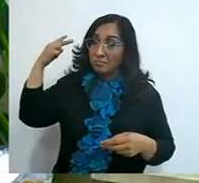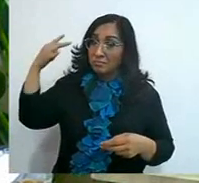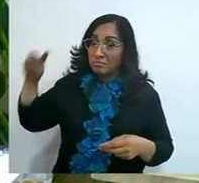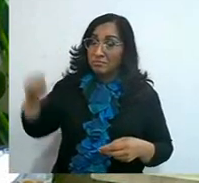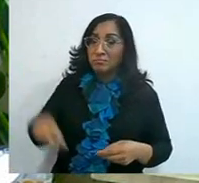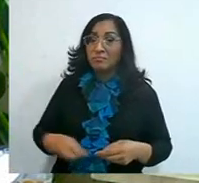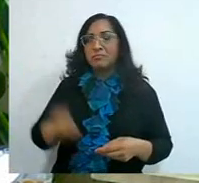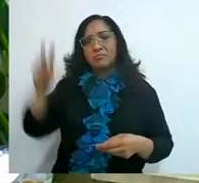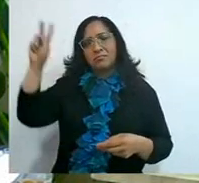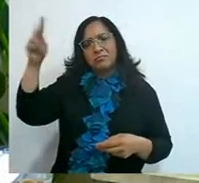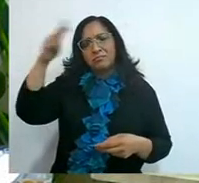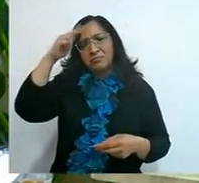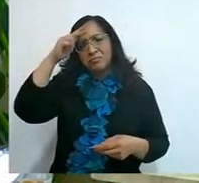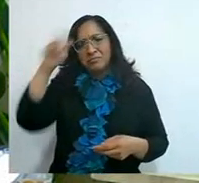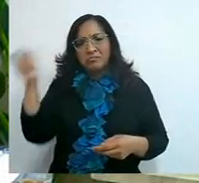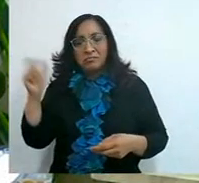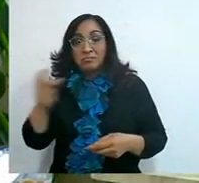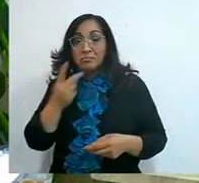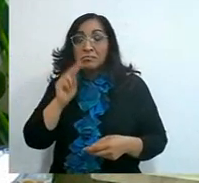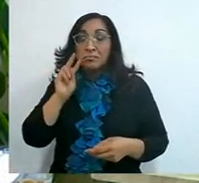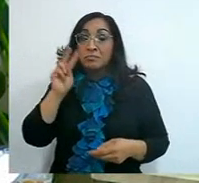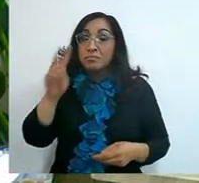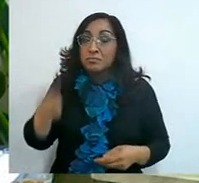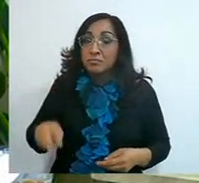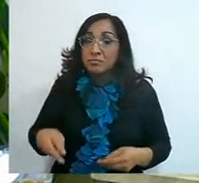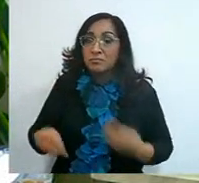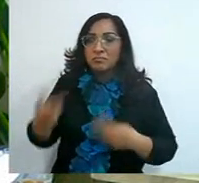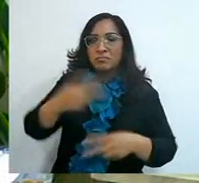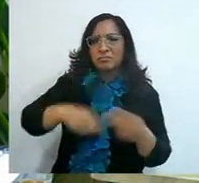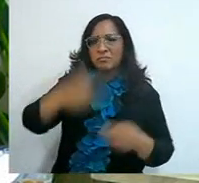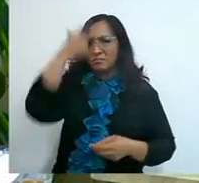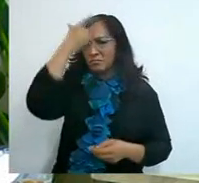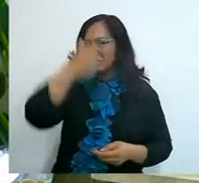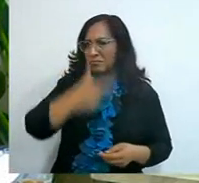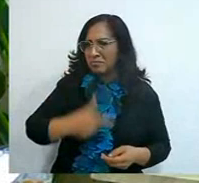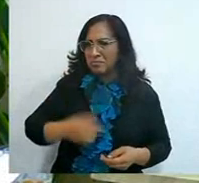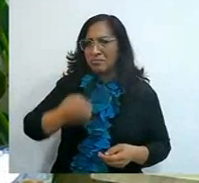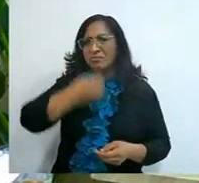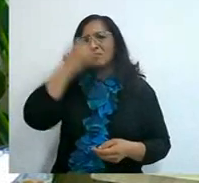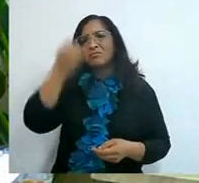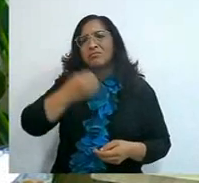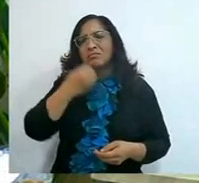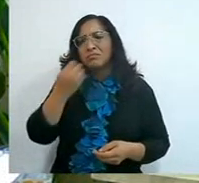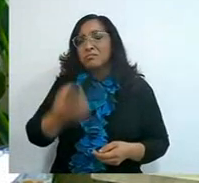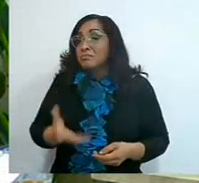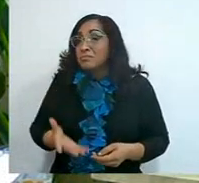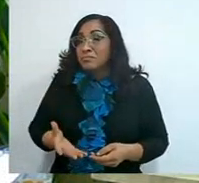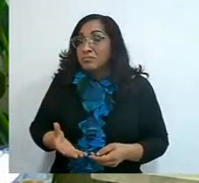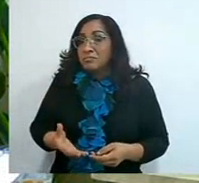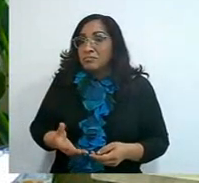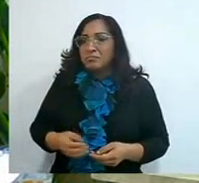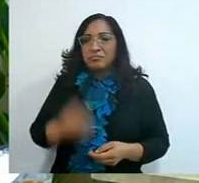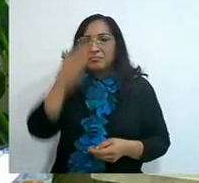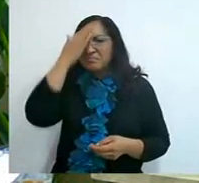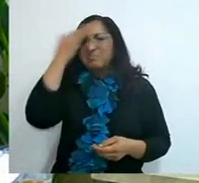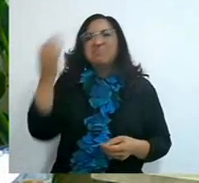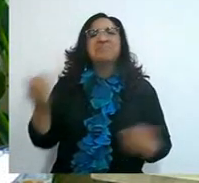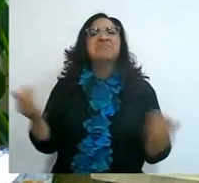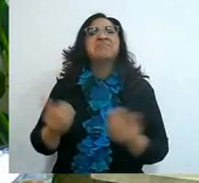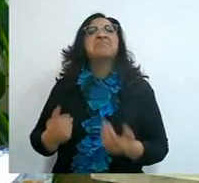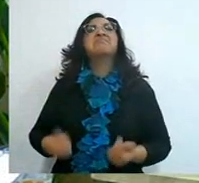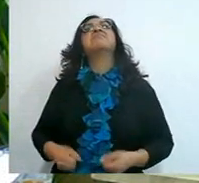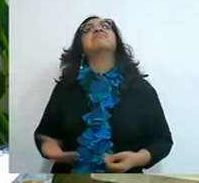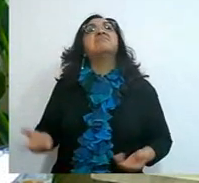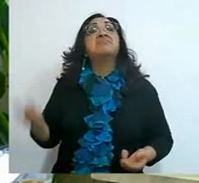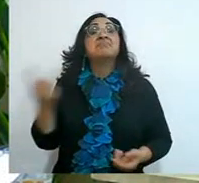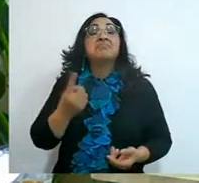el pastor, cuando me vio ahí que llegué esa noche para predicar, no sabía dónde meterse,